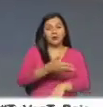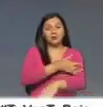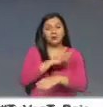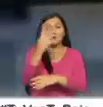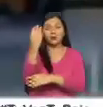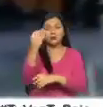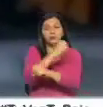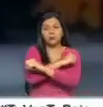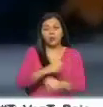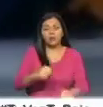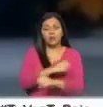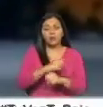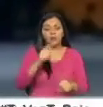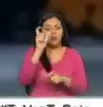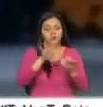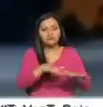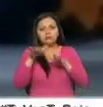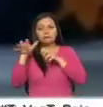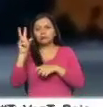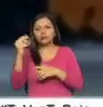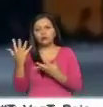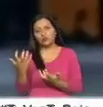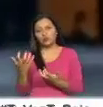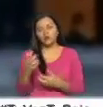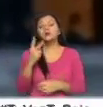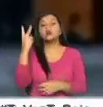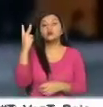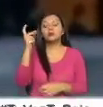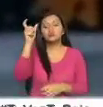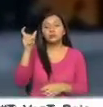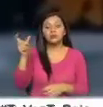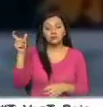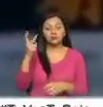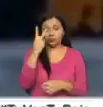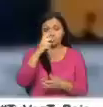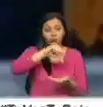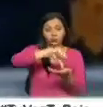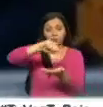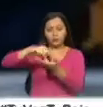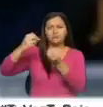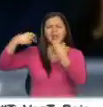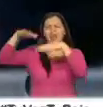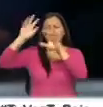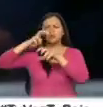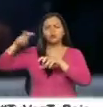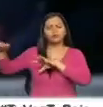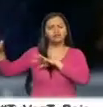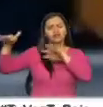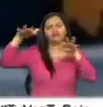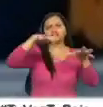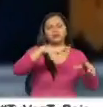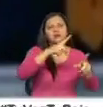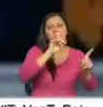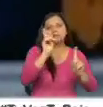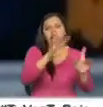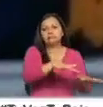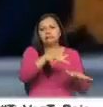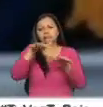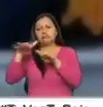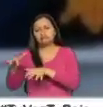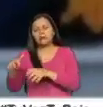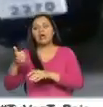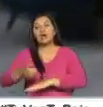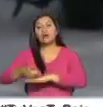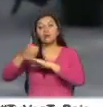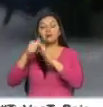bombas que estallaron en 6 provincias, 2 de ellas principales destinos turísticos. La Autoridad del Turismo de Tailandia ha propuesto